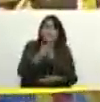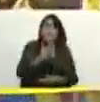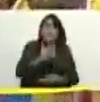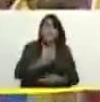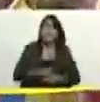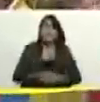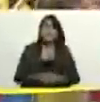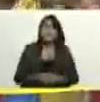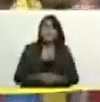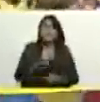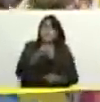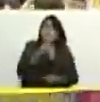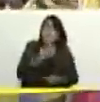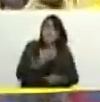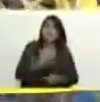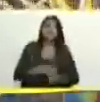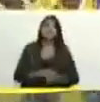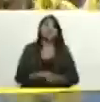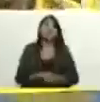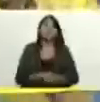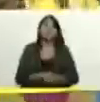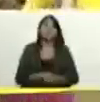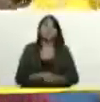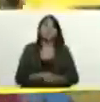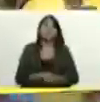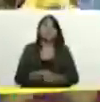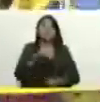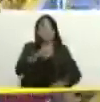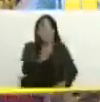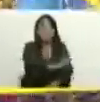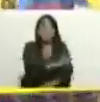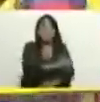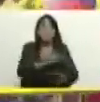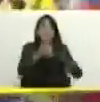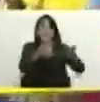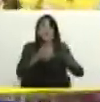Pero la oligarquía no descansó ni un segundo, como lo decía Diosdado.